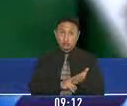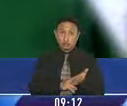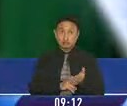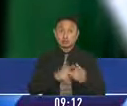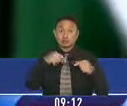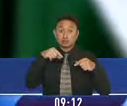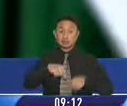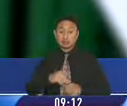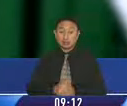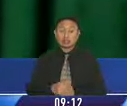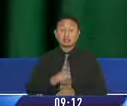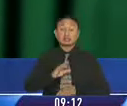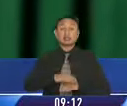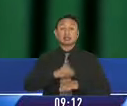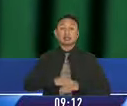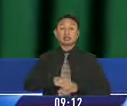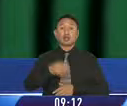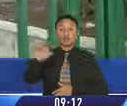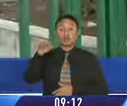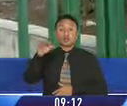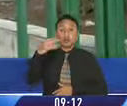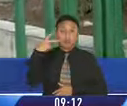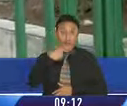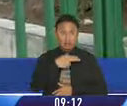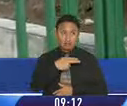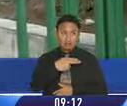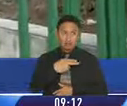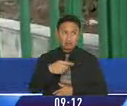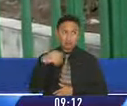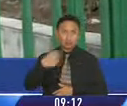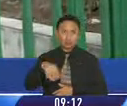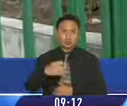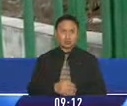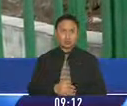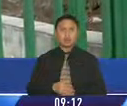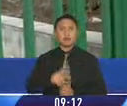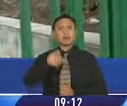casos de adulteración de documentos generen un estigma